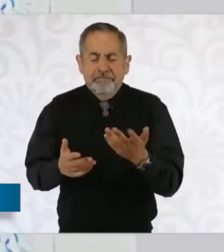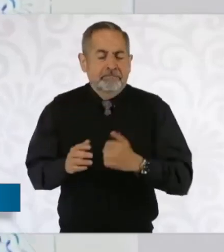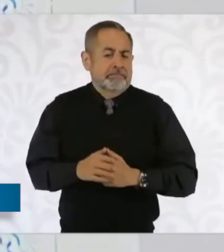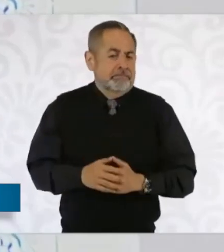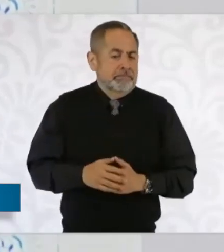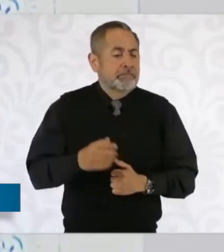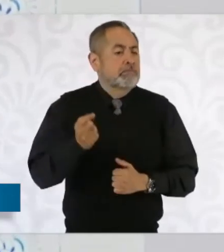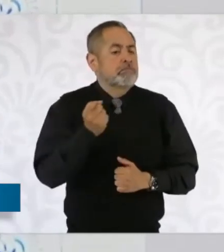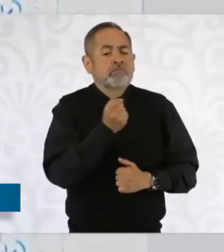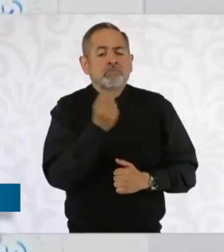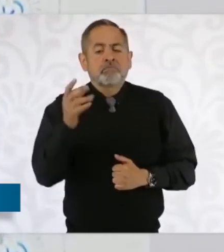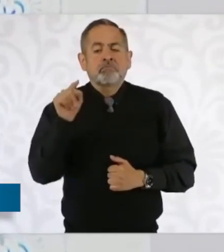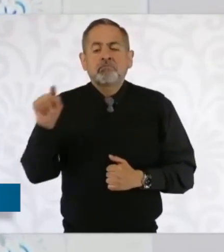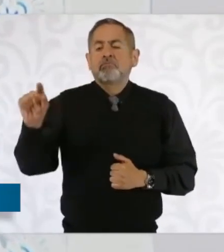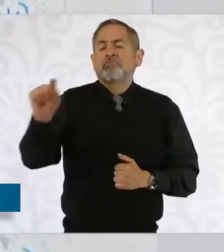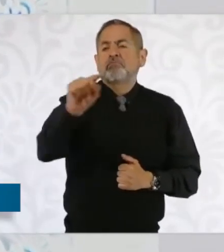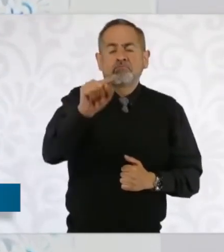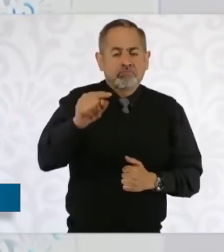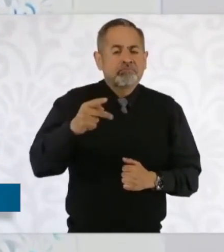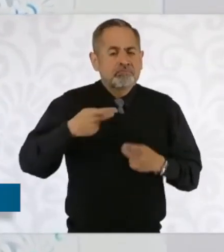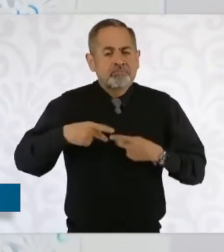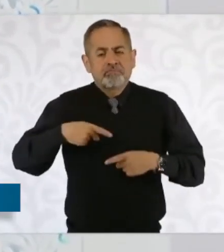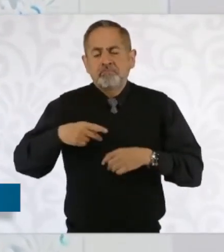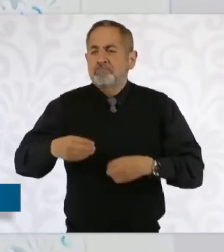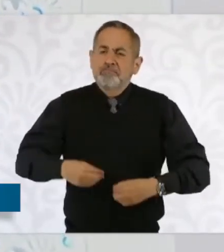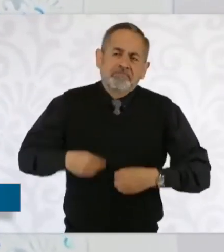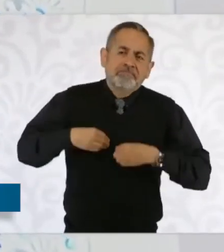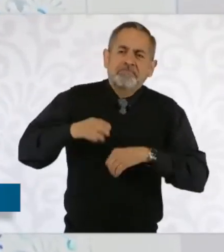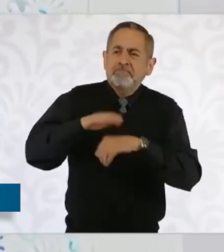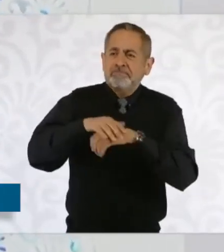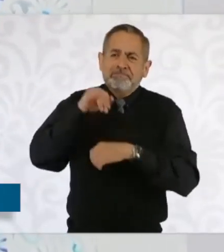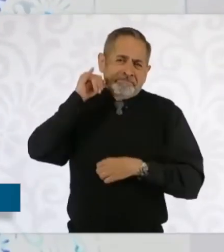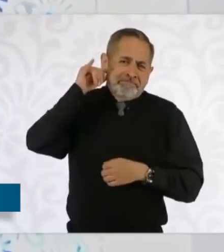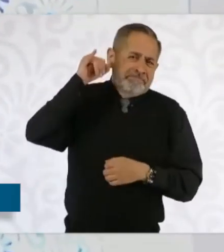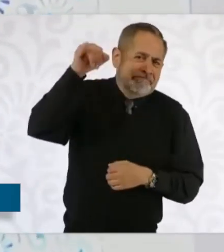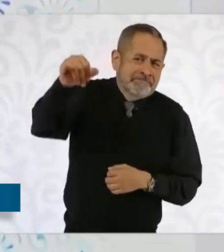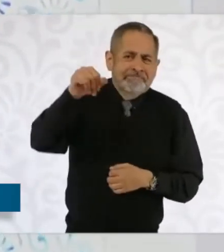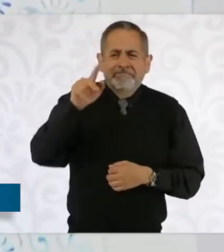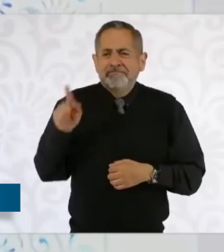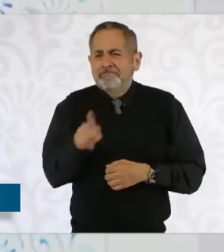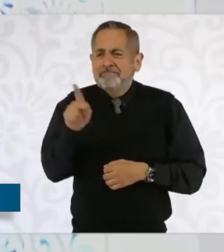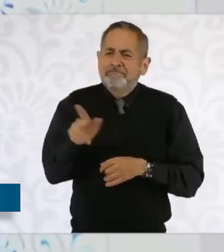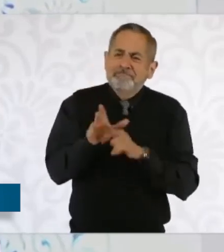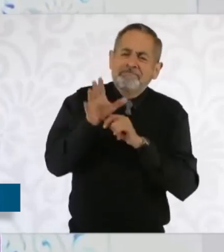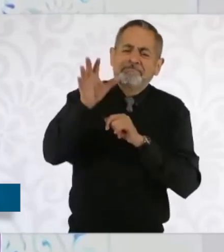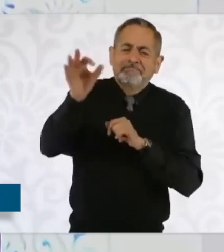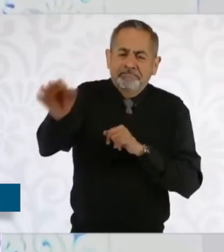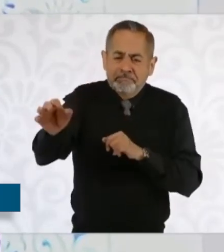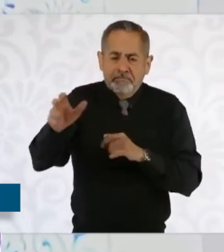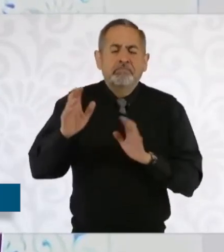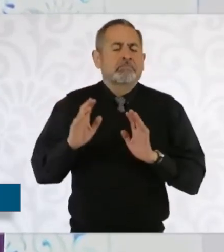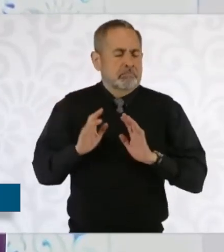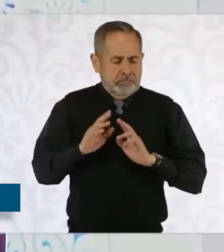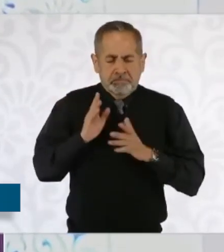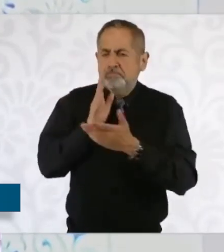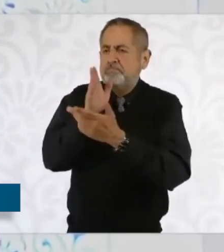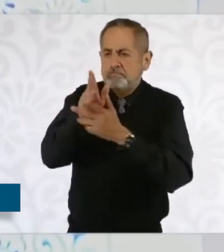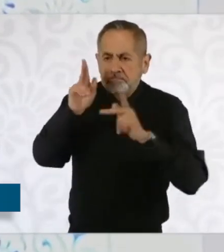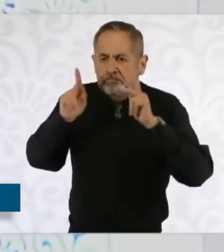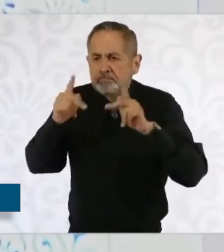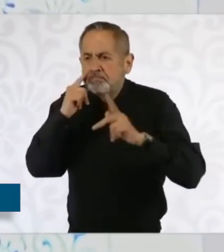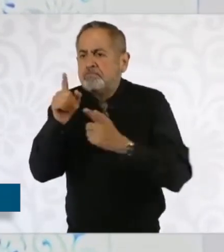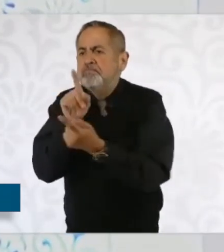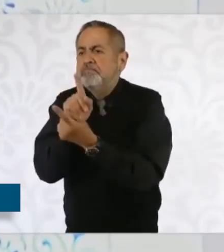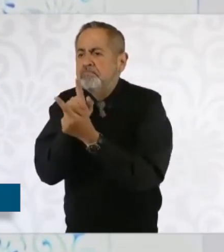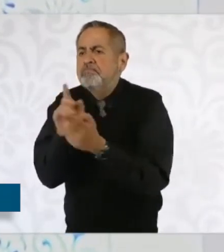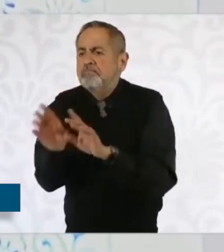la presidenta de México Claudia chenau dejó en claro que su gobierno no negociará con delincuentes reafirmando su compromiso con